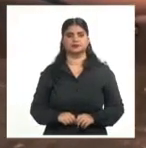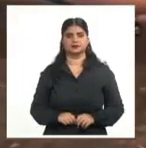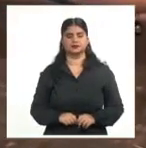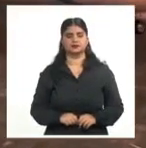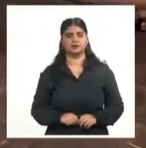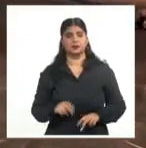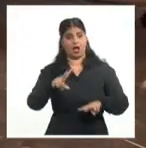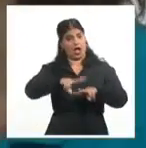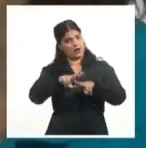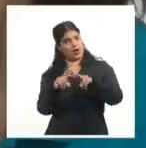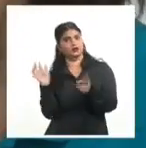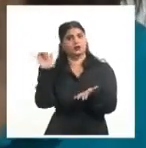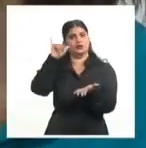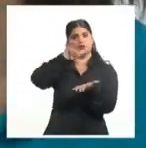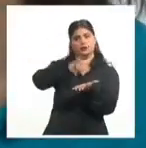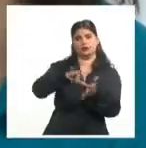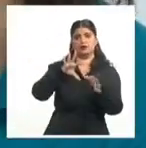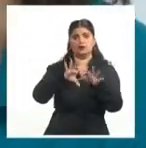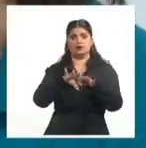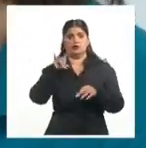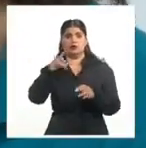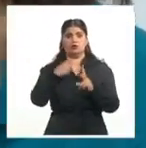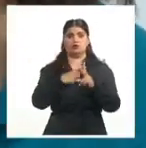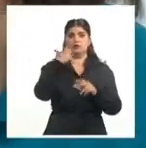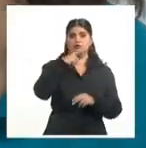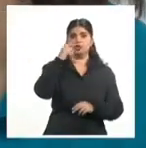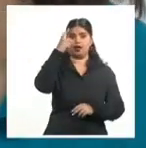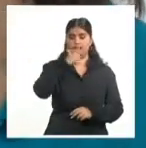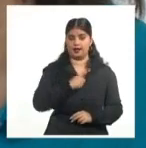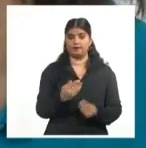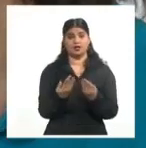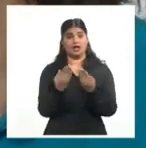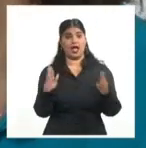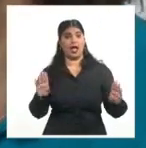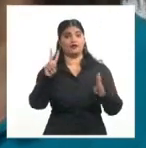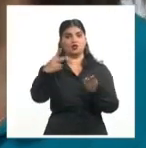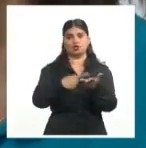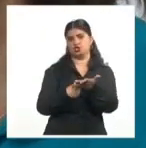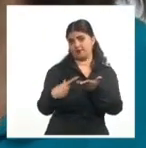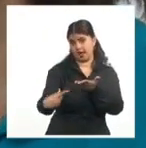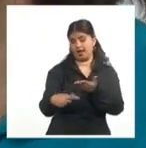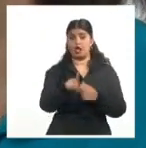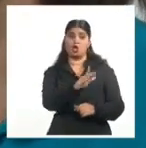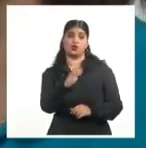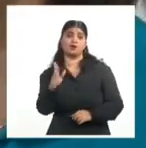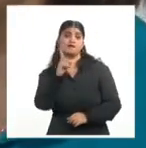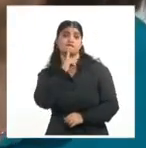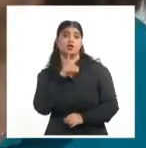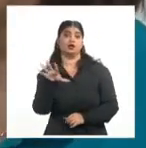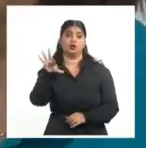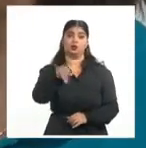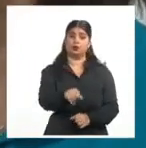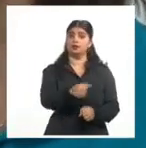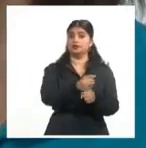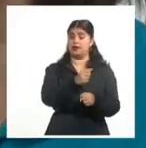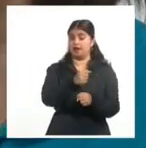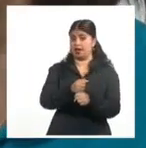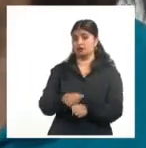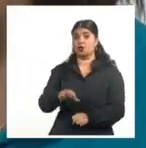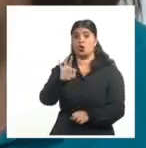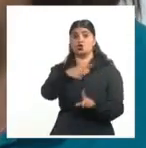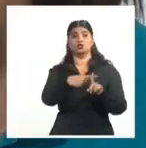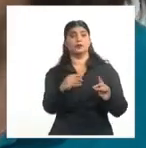Habana. Esta agencia abrió hace 2 semanas, estamos vendiendo los boletos. Nuestro horario es de lunes a viernes, desde las 8:30 de la mañana